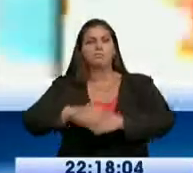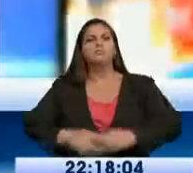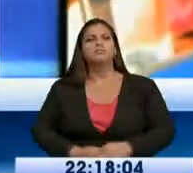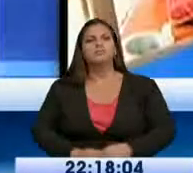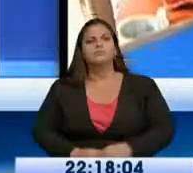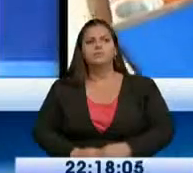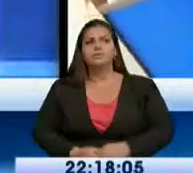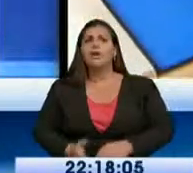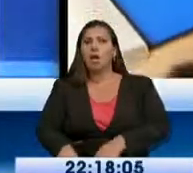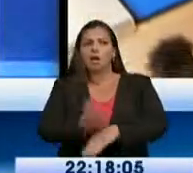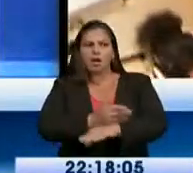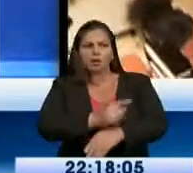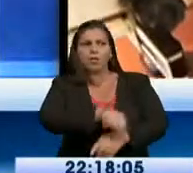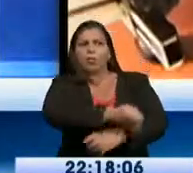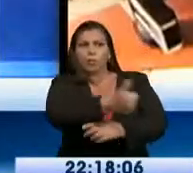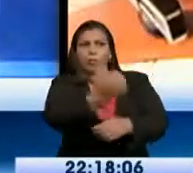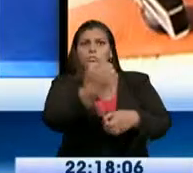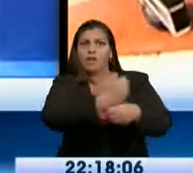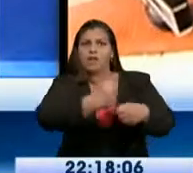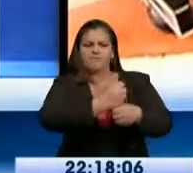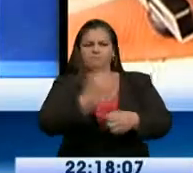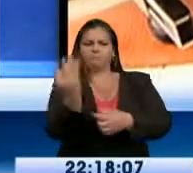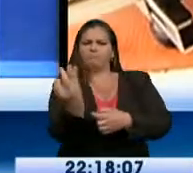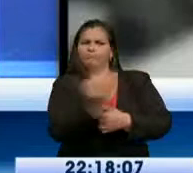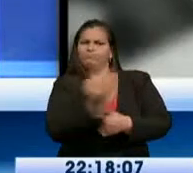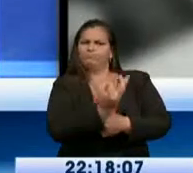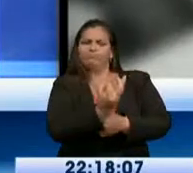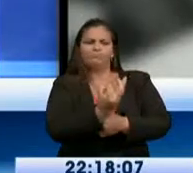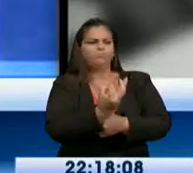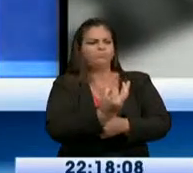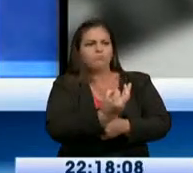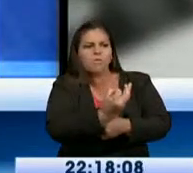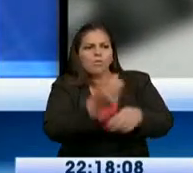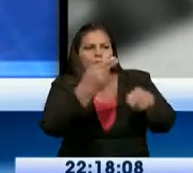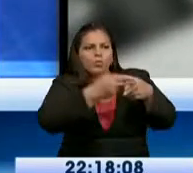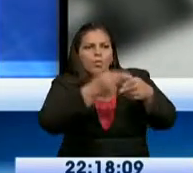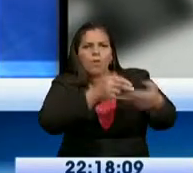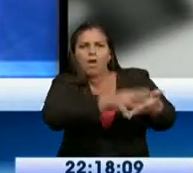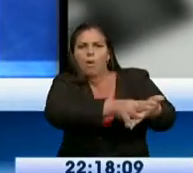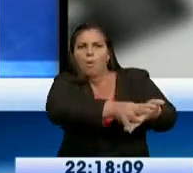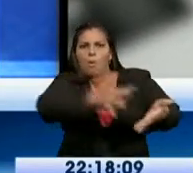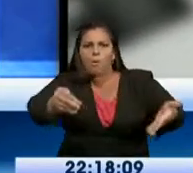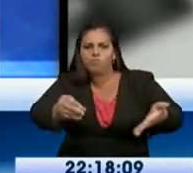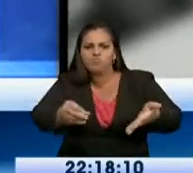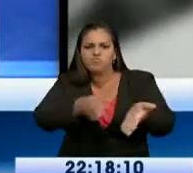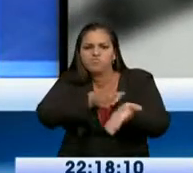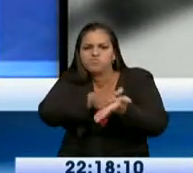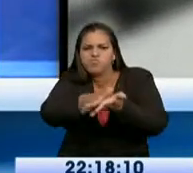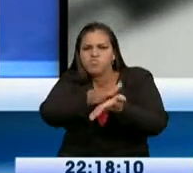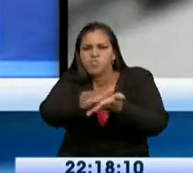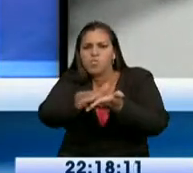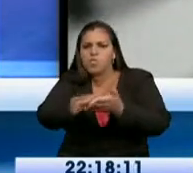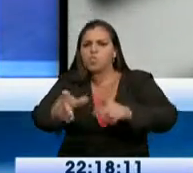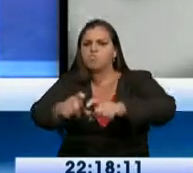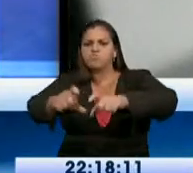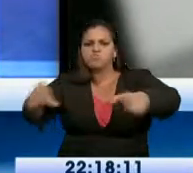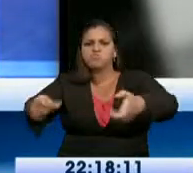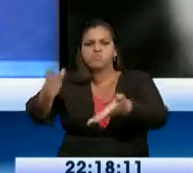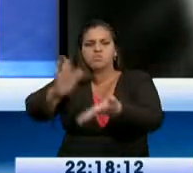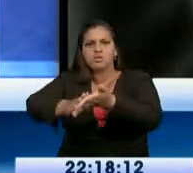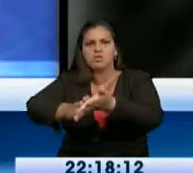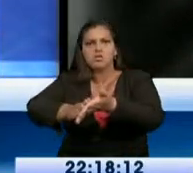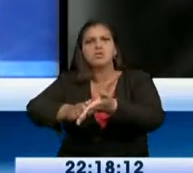con etiquetas, obviamente, de marcas conocidas para comercializarlo como que fuera producto original. El café es tipo soluble o